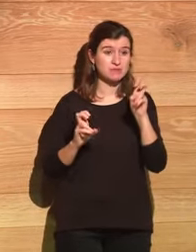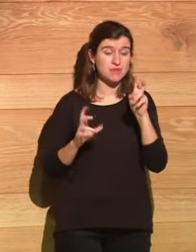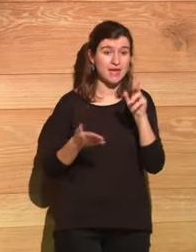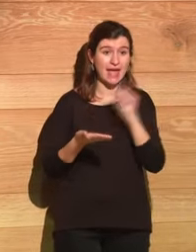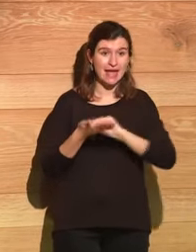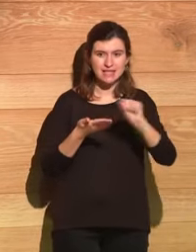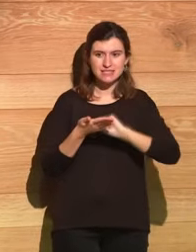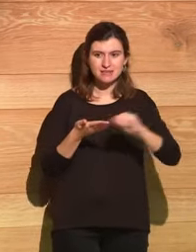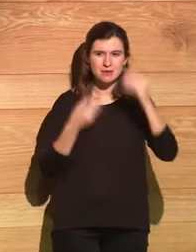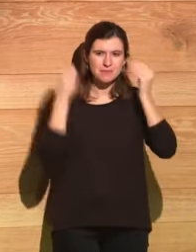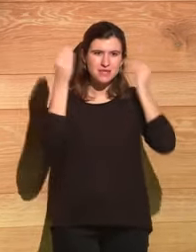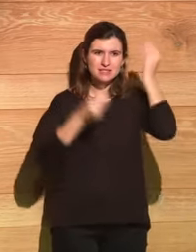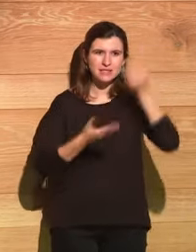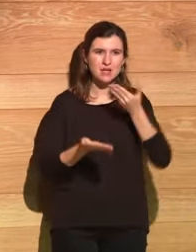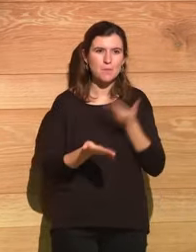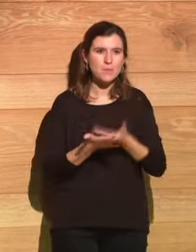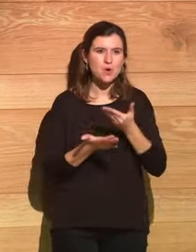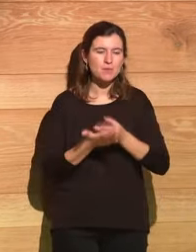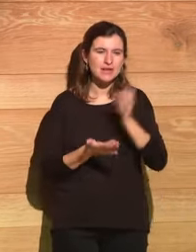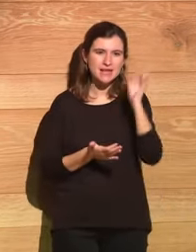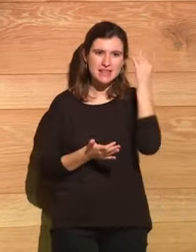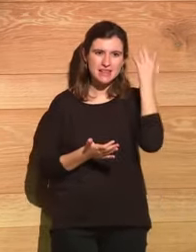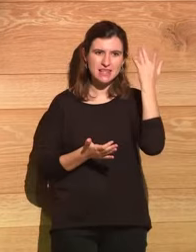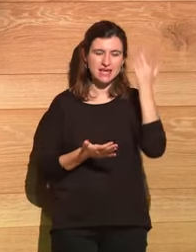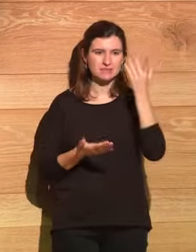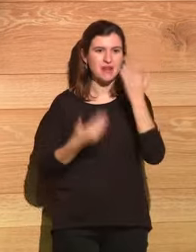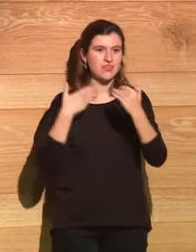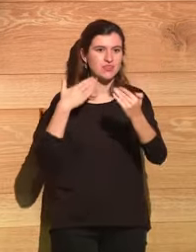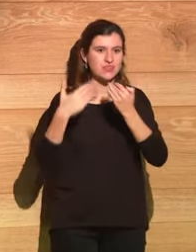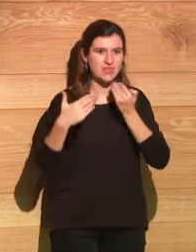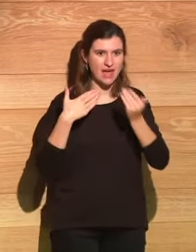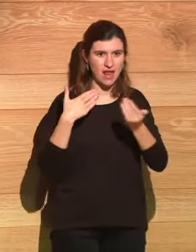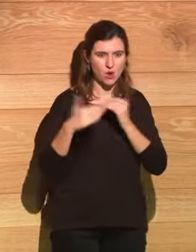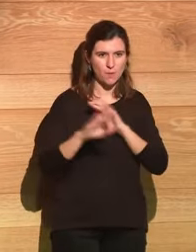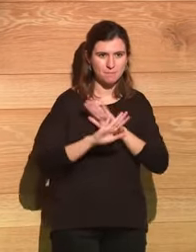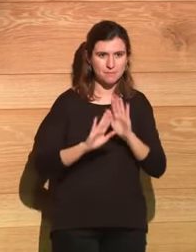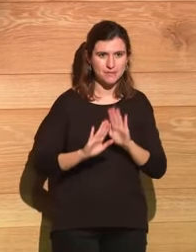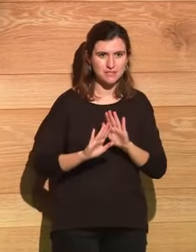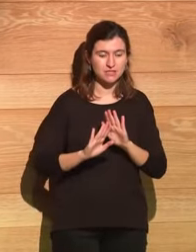pensar y proponer ideas para el diálogo y no para decir